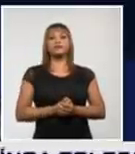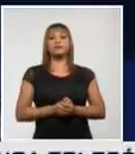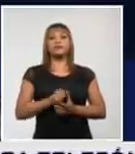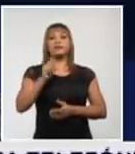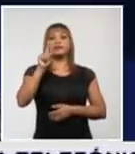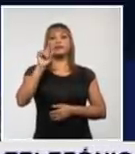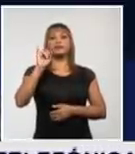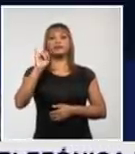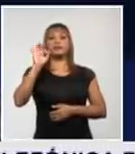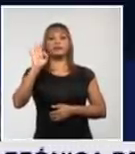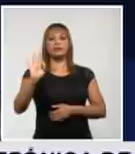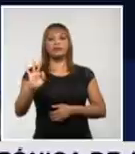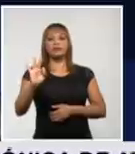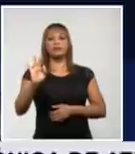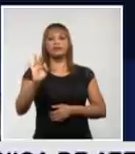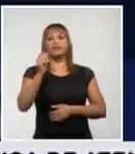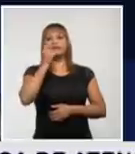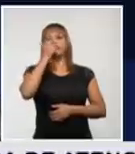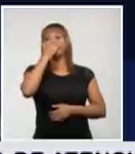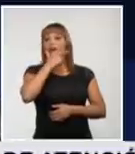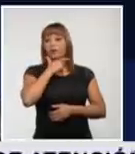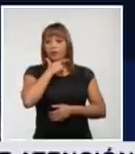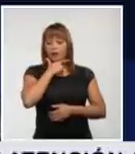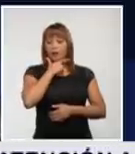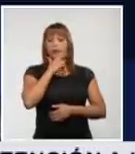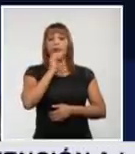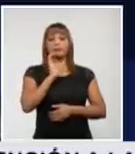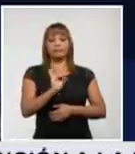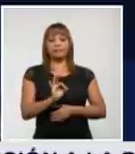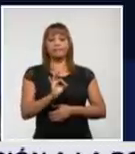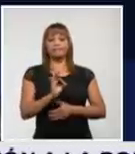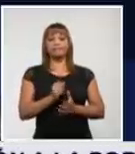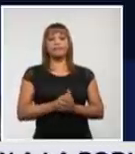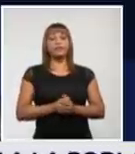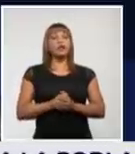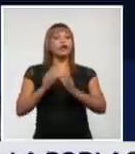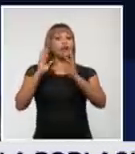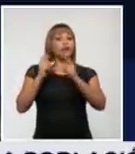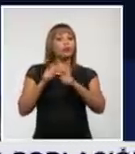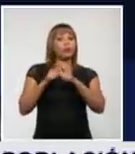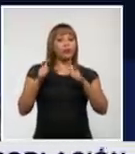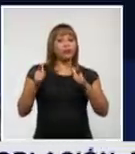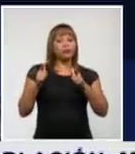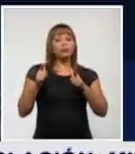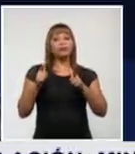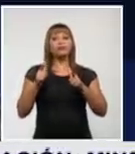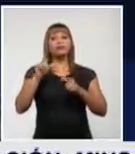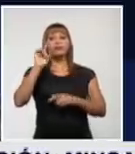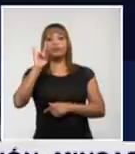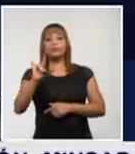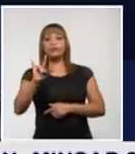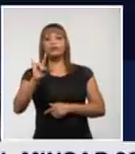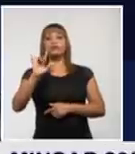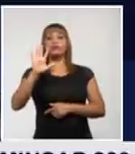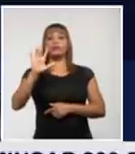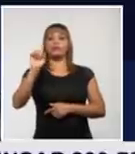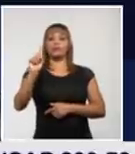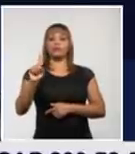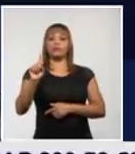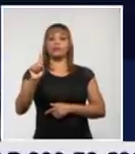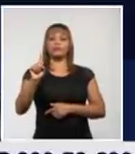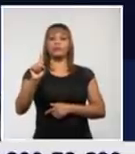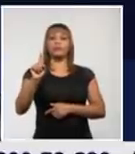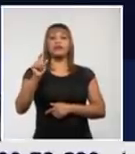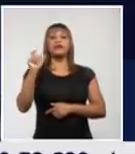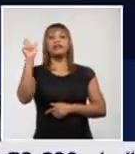168, de Ciego de Ávila, como es natural, un número mayor, 951, de